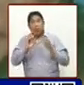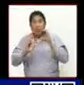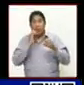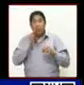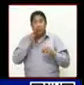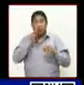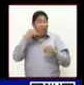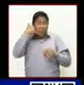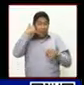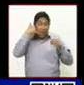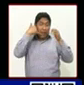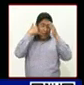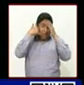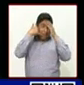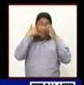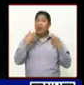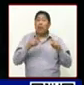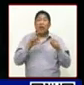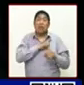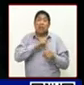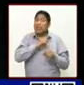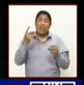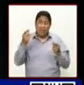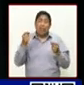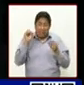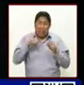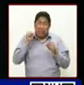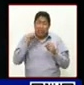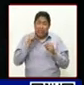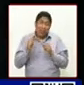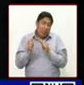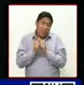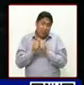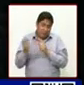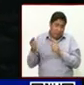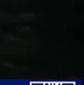mi mamá me dijo que vaya a la policía. Y en ese caso... La